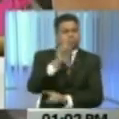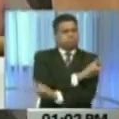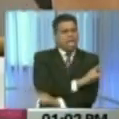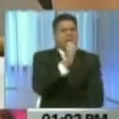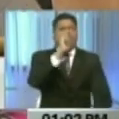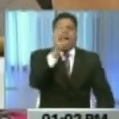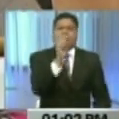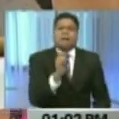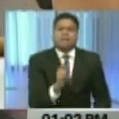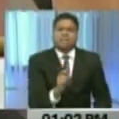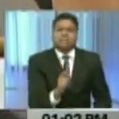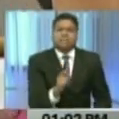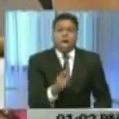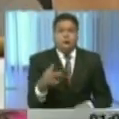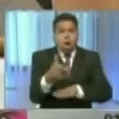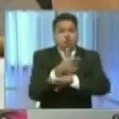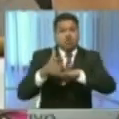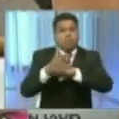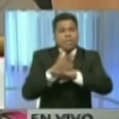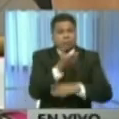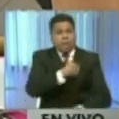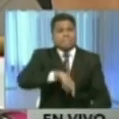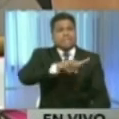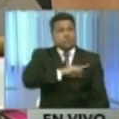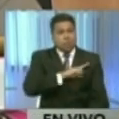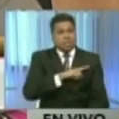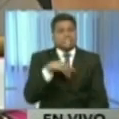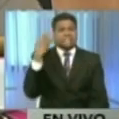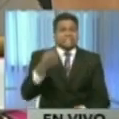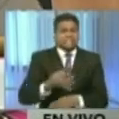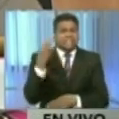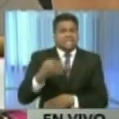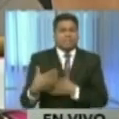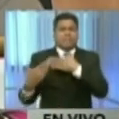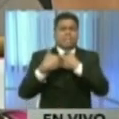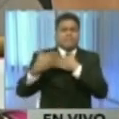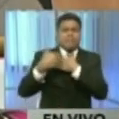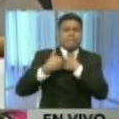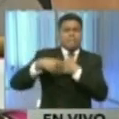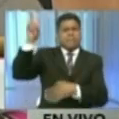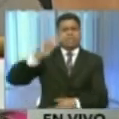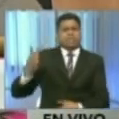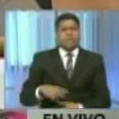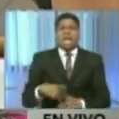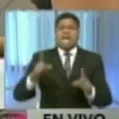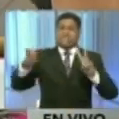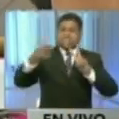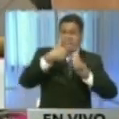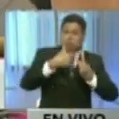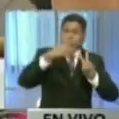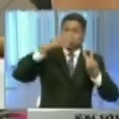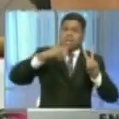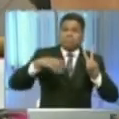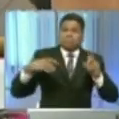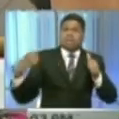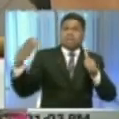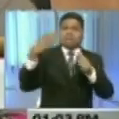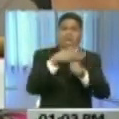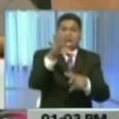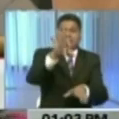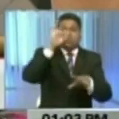El gobierno español, que permanentemente ataca a Venezuela, si quiere tener una segunda elección histórica, vengan.